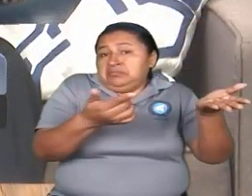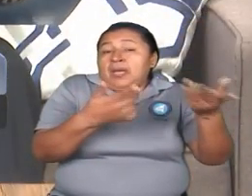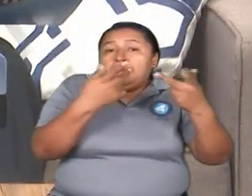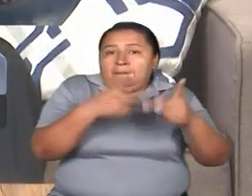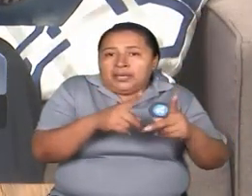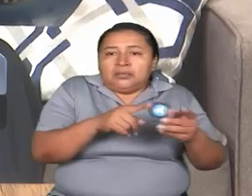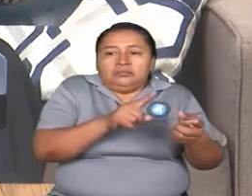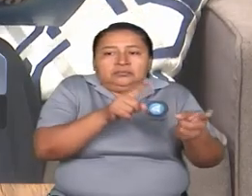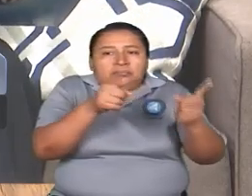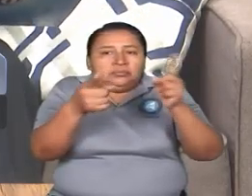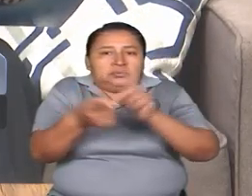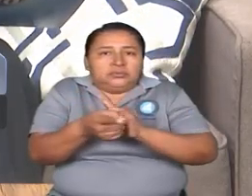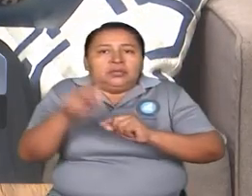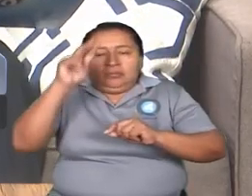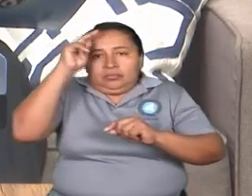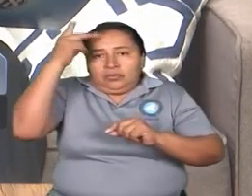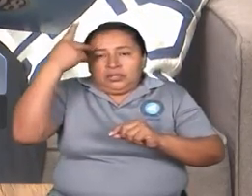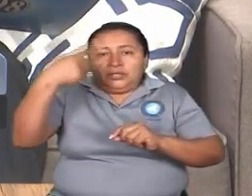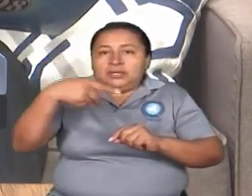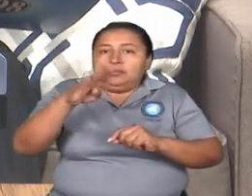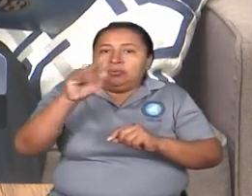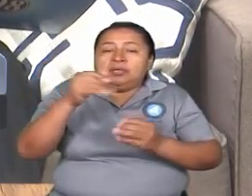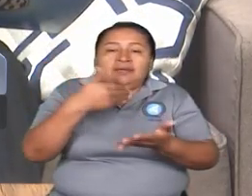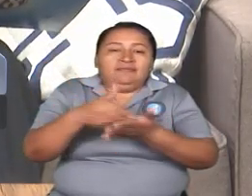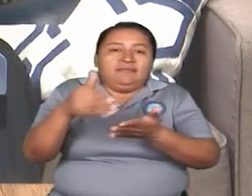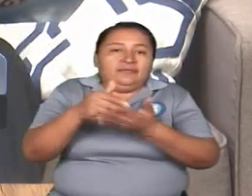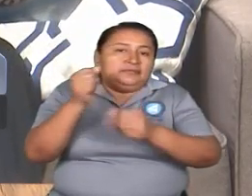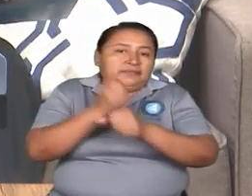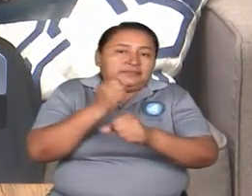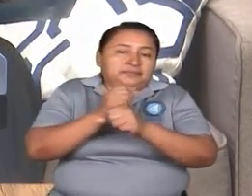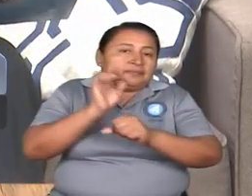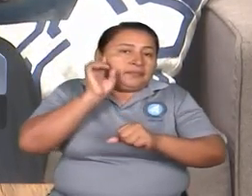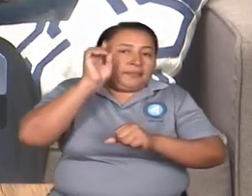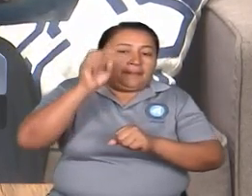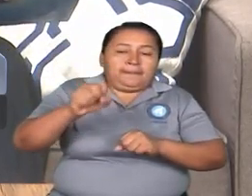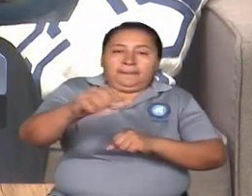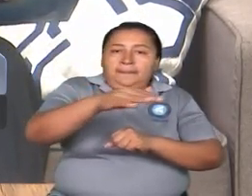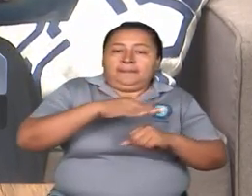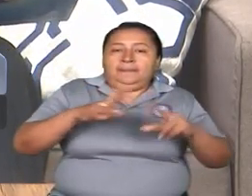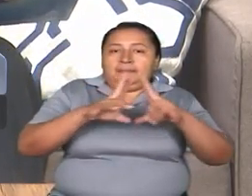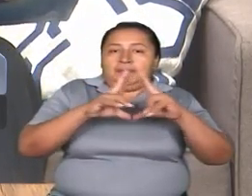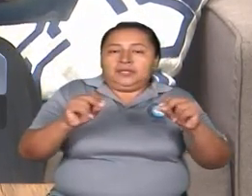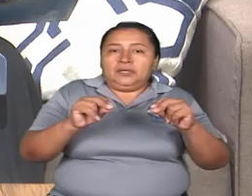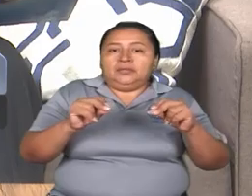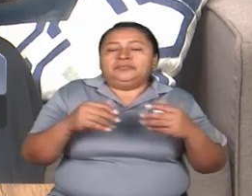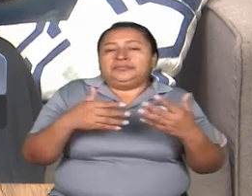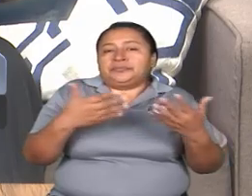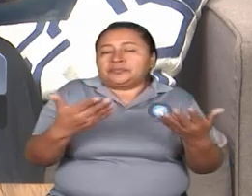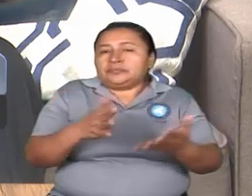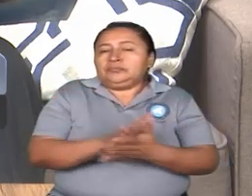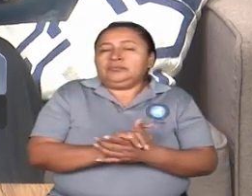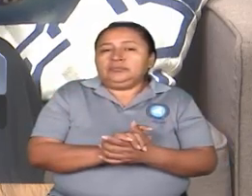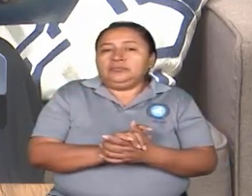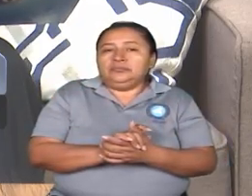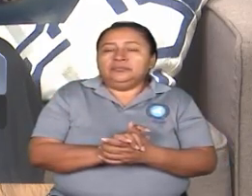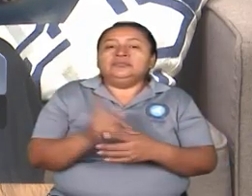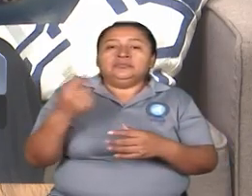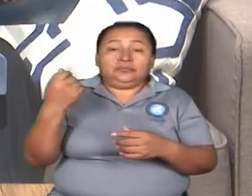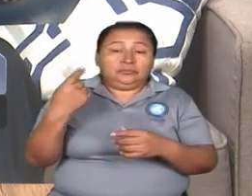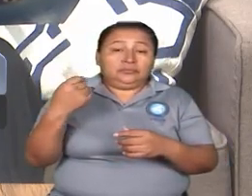se traduce en políticas públicas que facilitan el desarrollo de la sociedad nicaragüense. Y entiendo